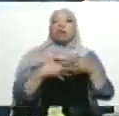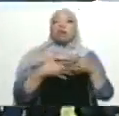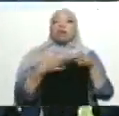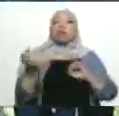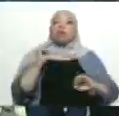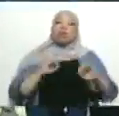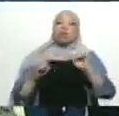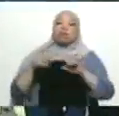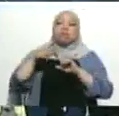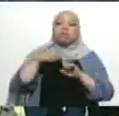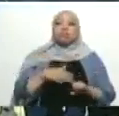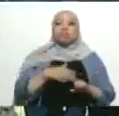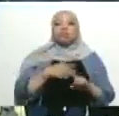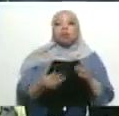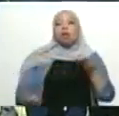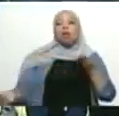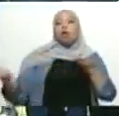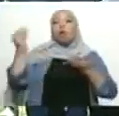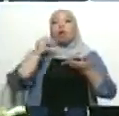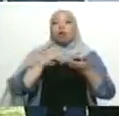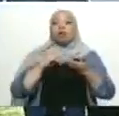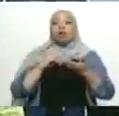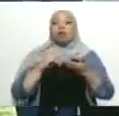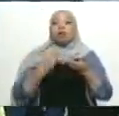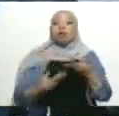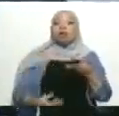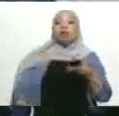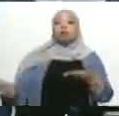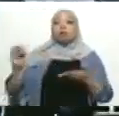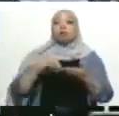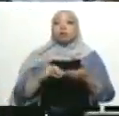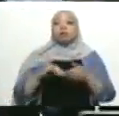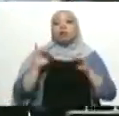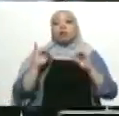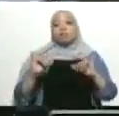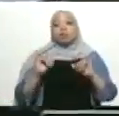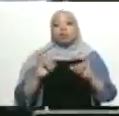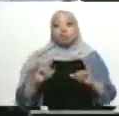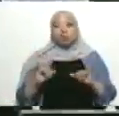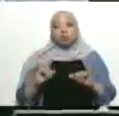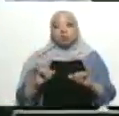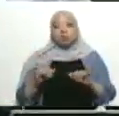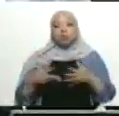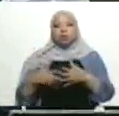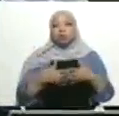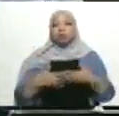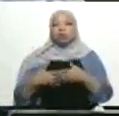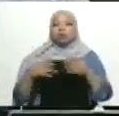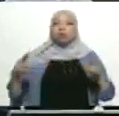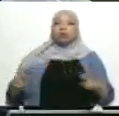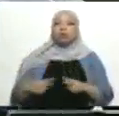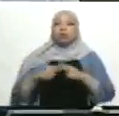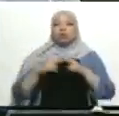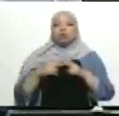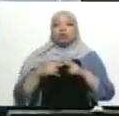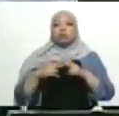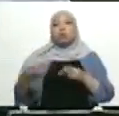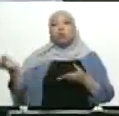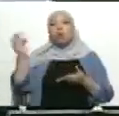nosotros una y otra vez en mil modalidades. Y el imperio nos encontrará